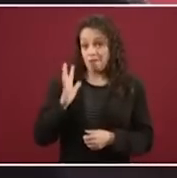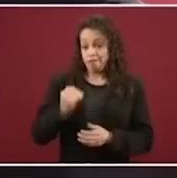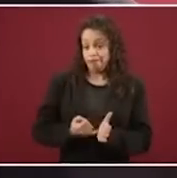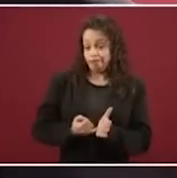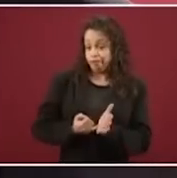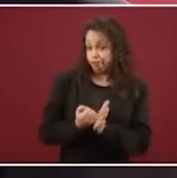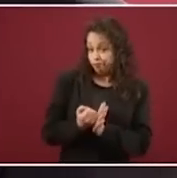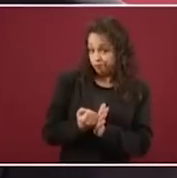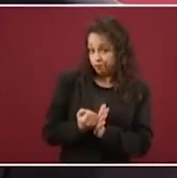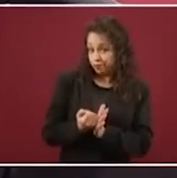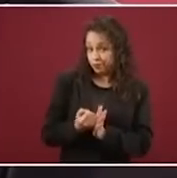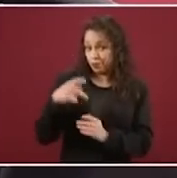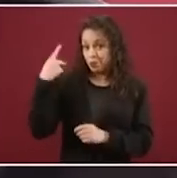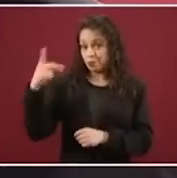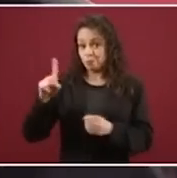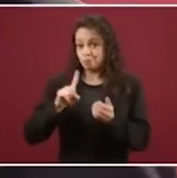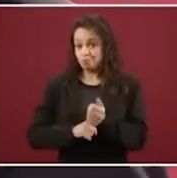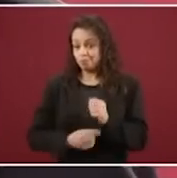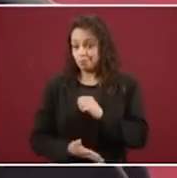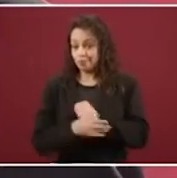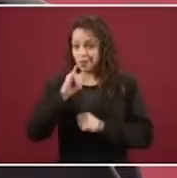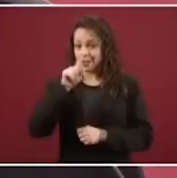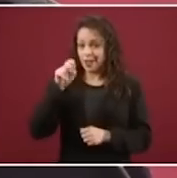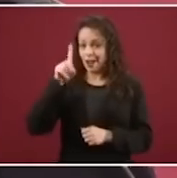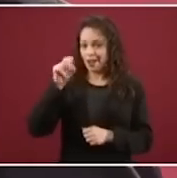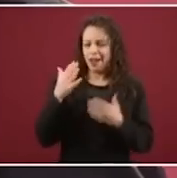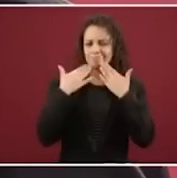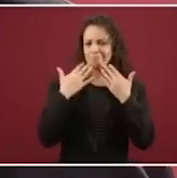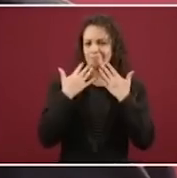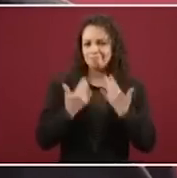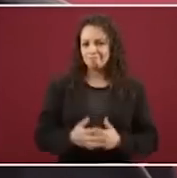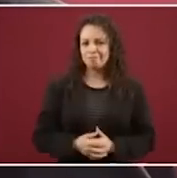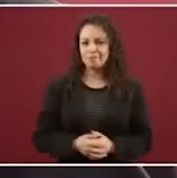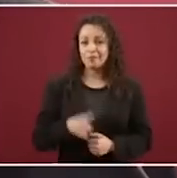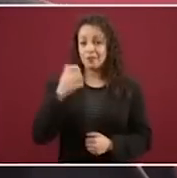izquierda, quienes imponen